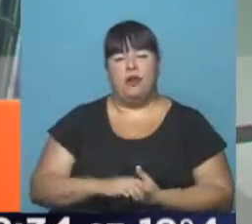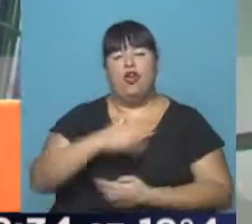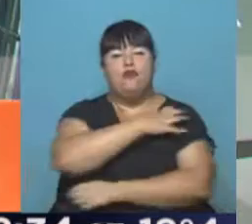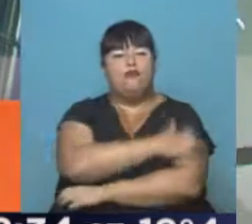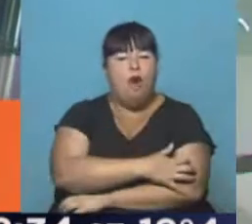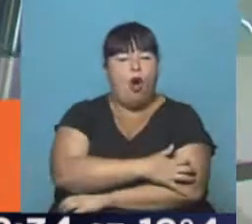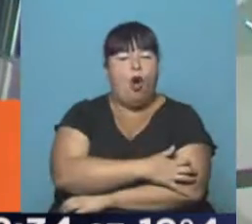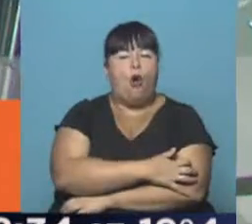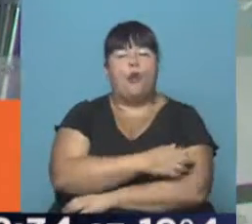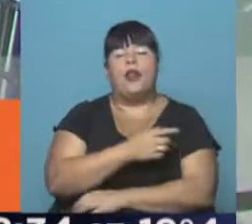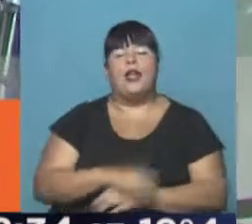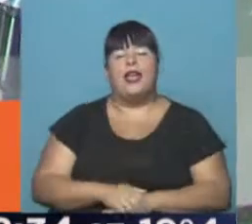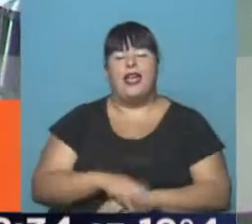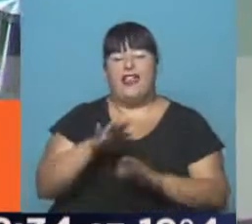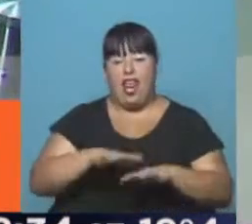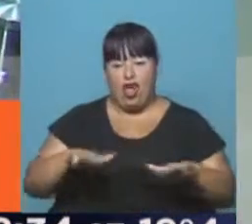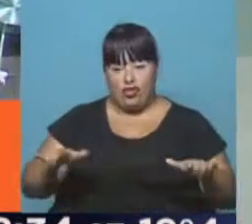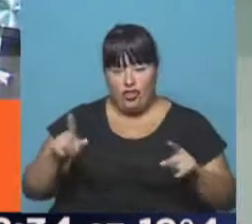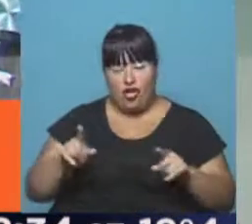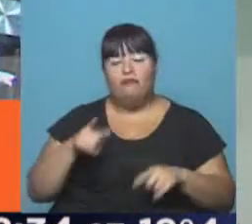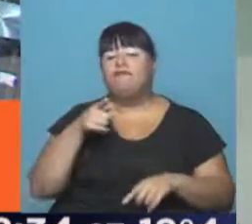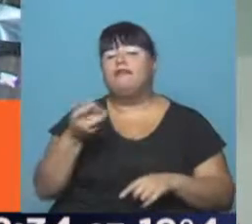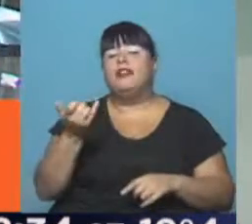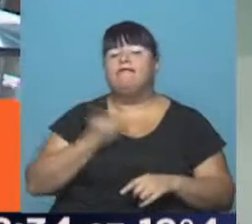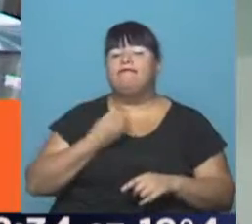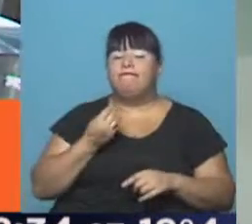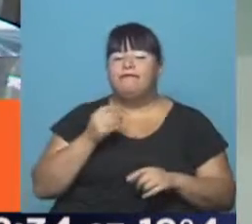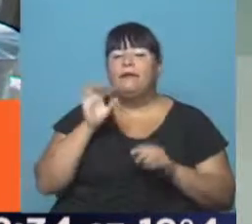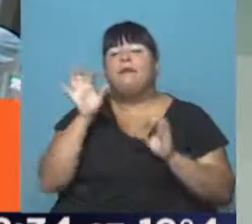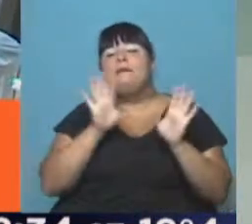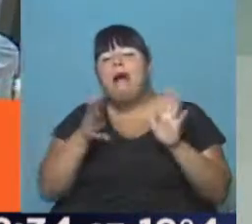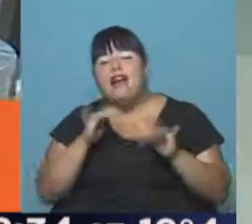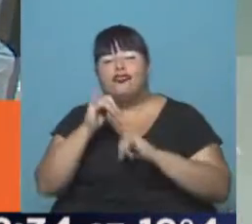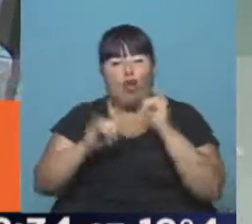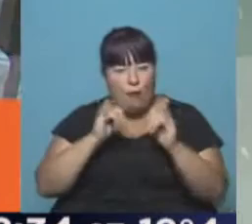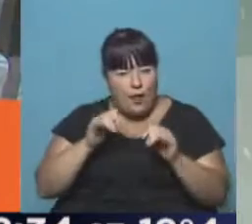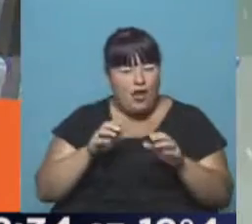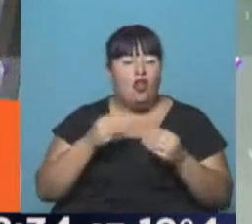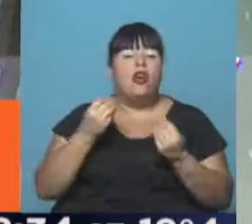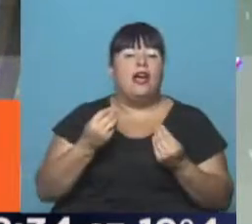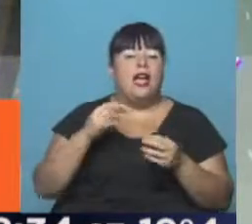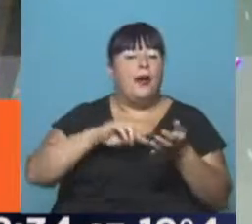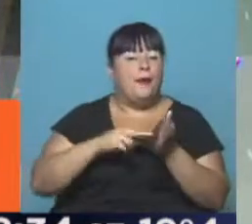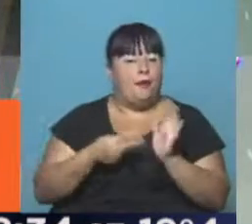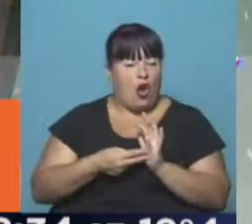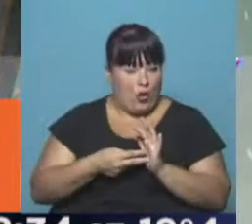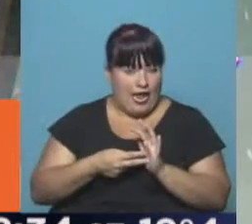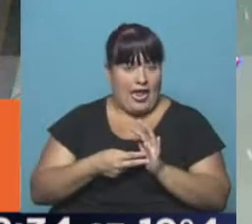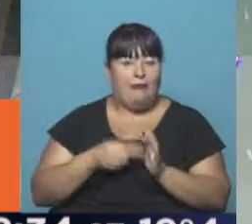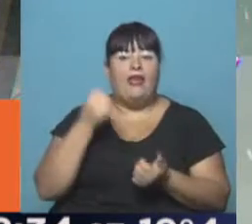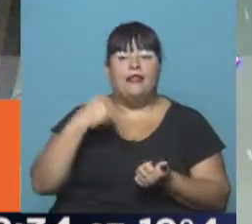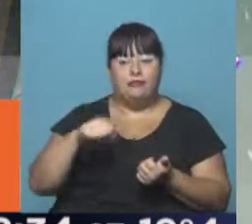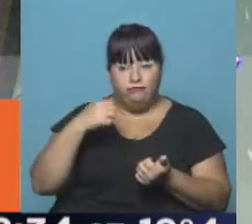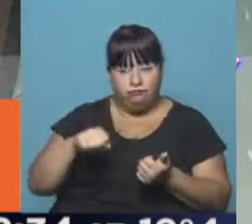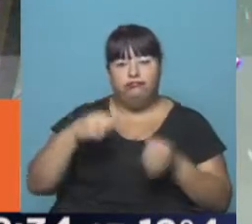pobreza en la infancia, lo que nos da son indicios de que el problema del